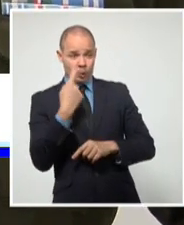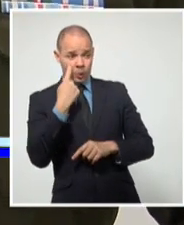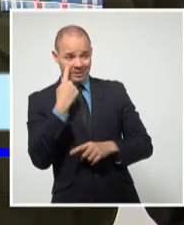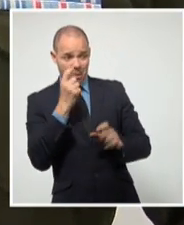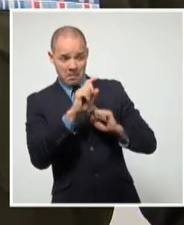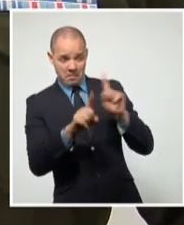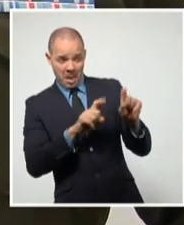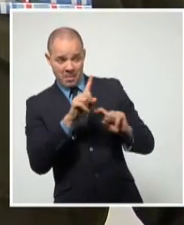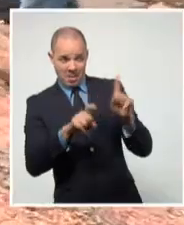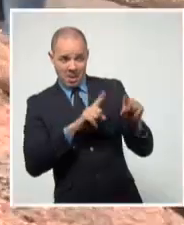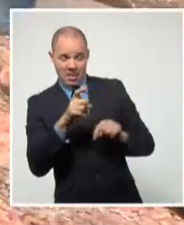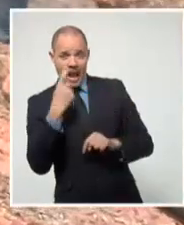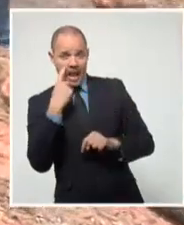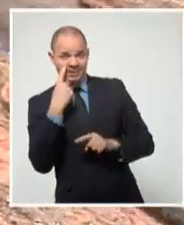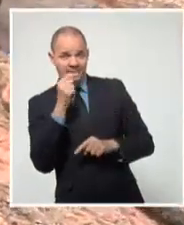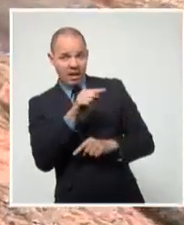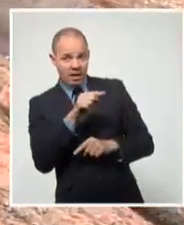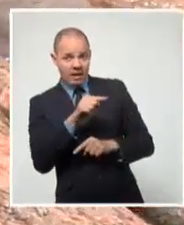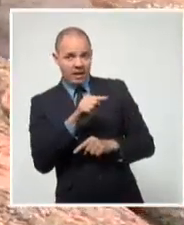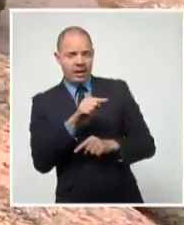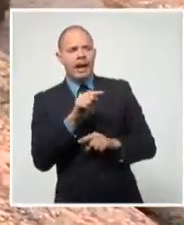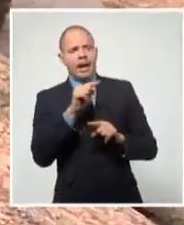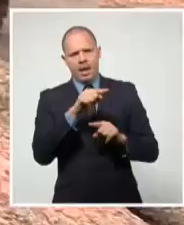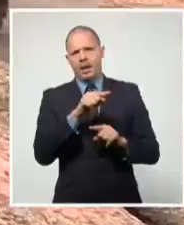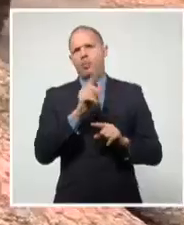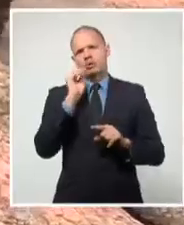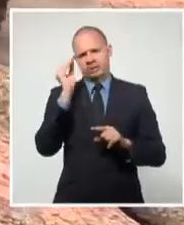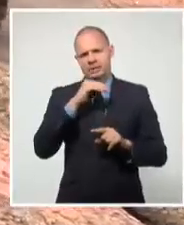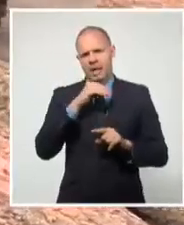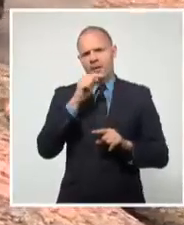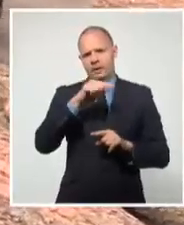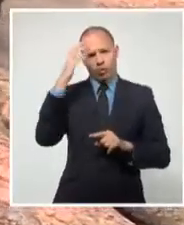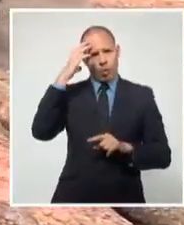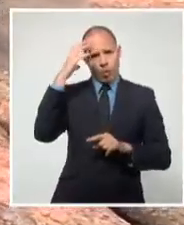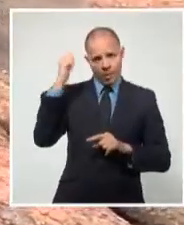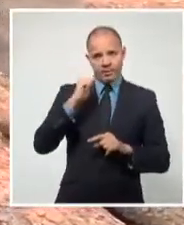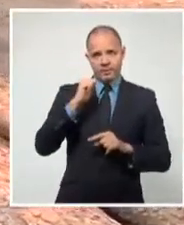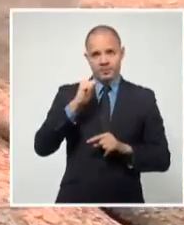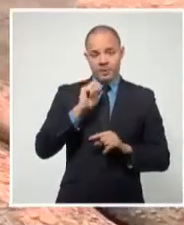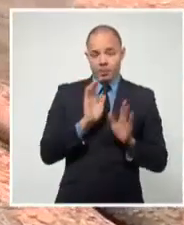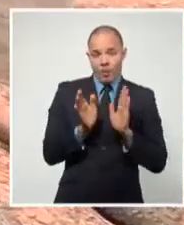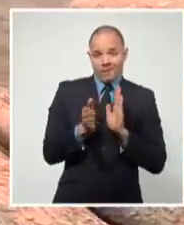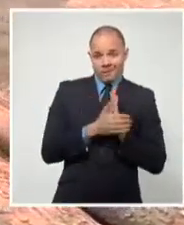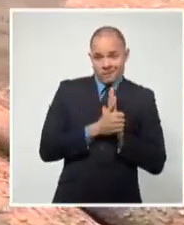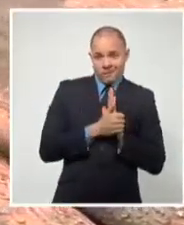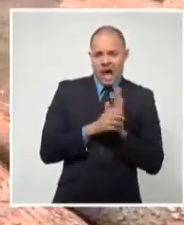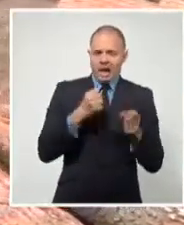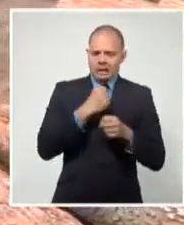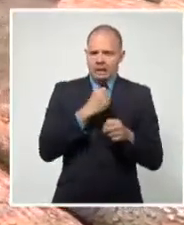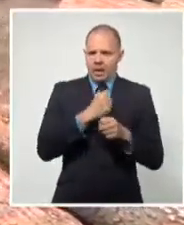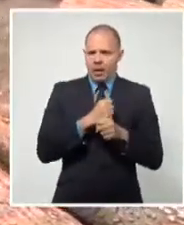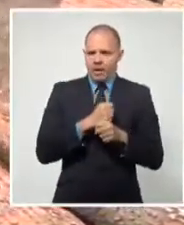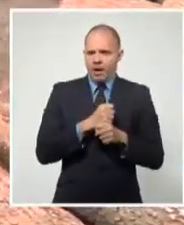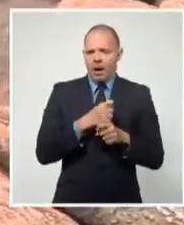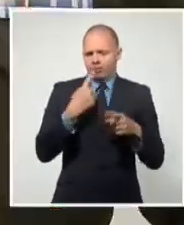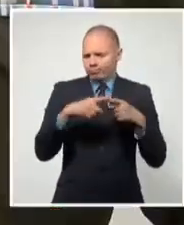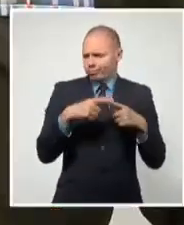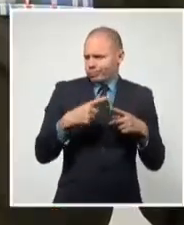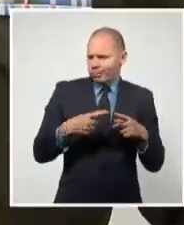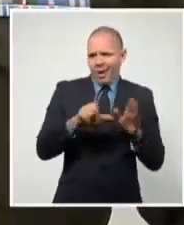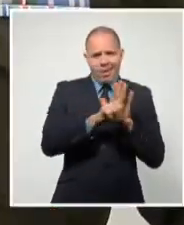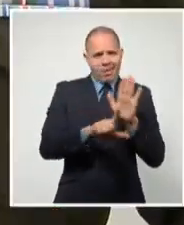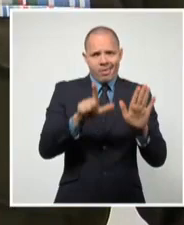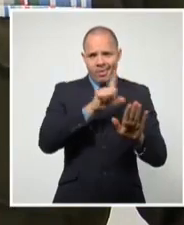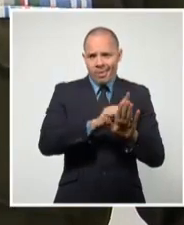con el sector estatal en el empleado trabajador asalariado de forma ilegal sin los permisos correspondientes ni las condiciones de trabajo